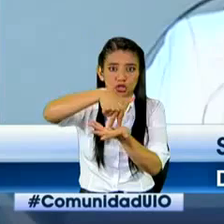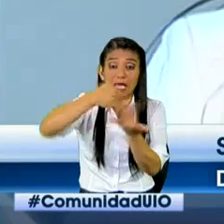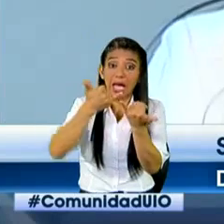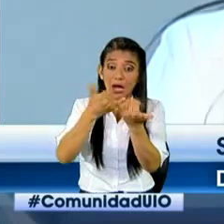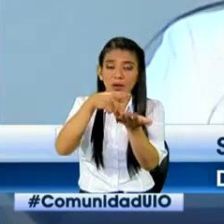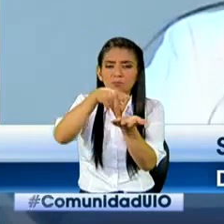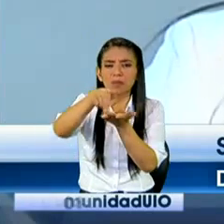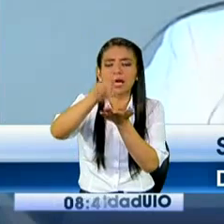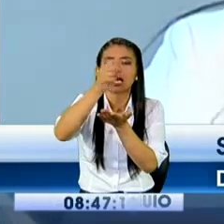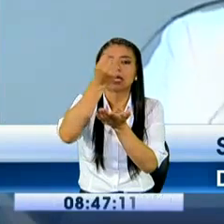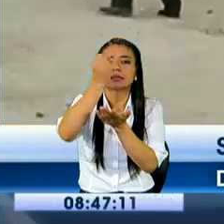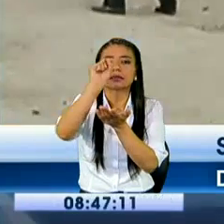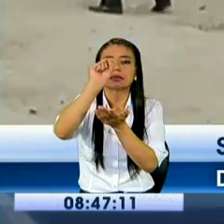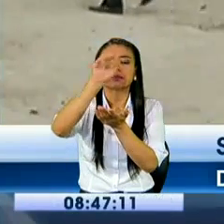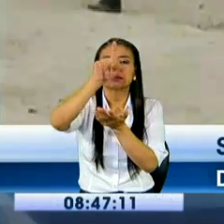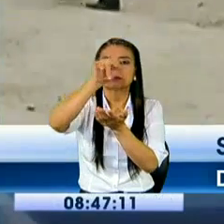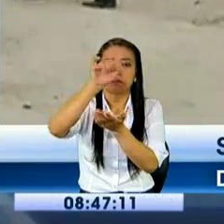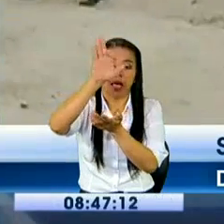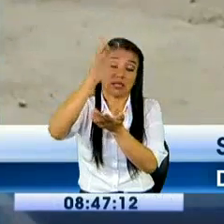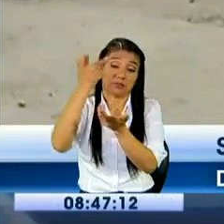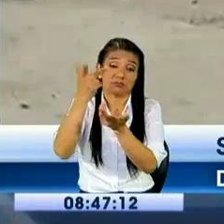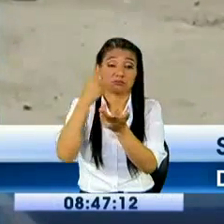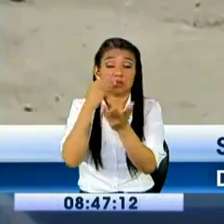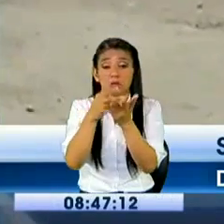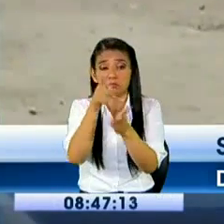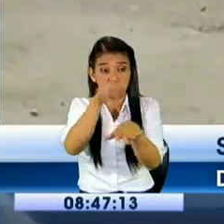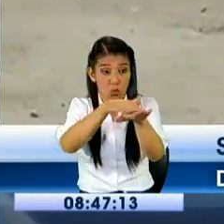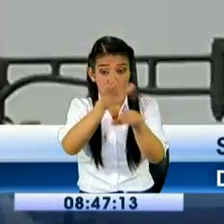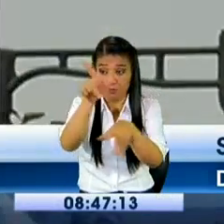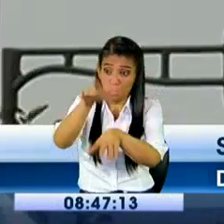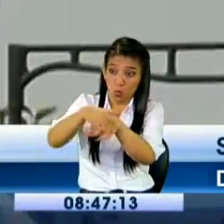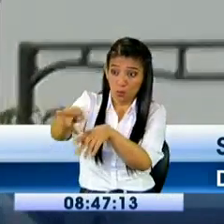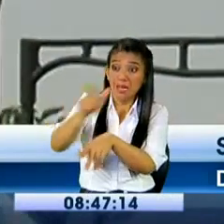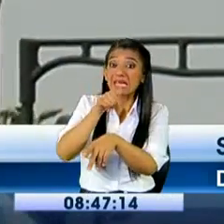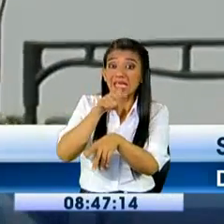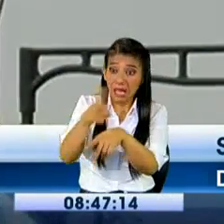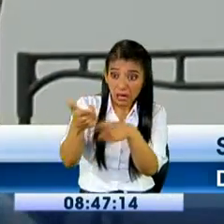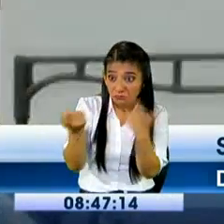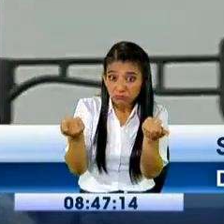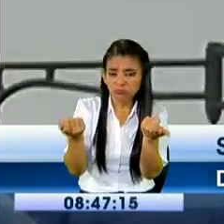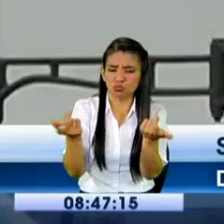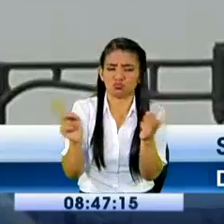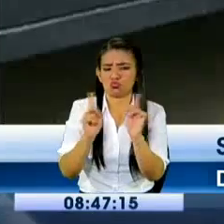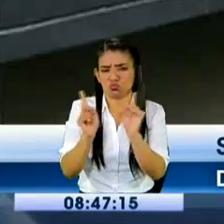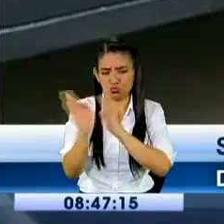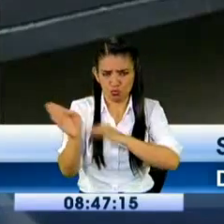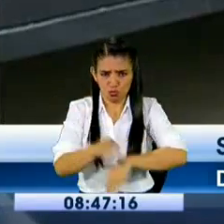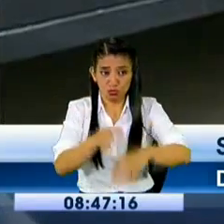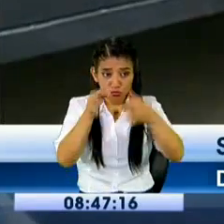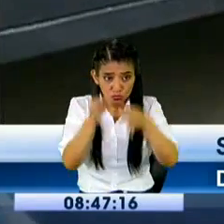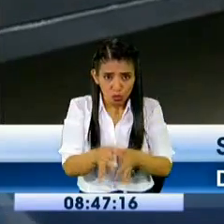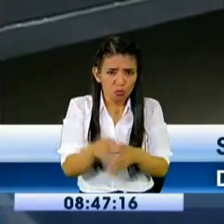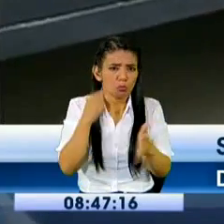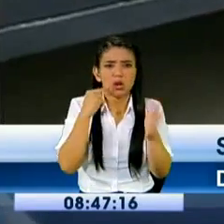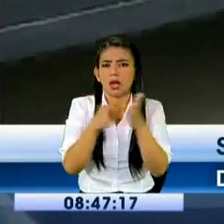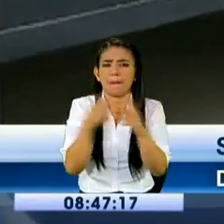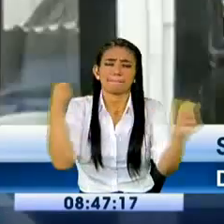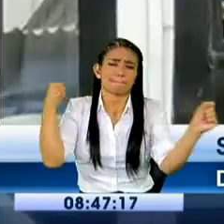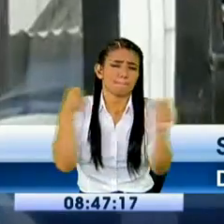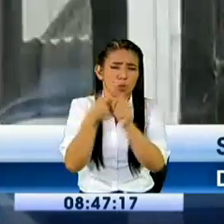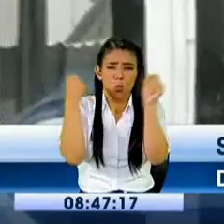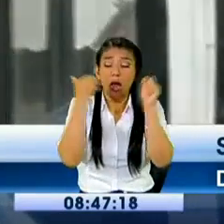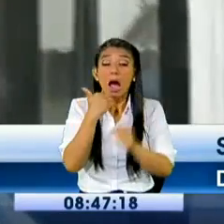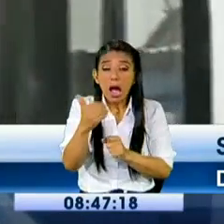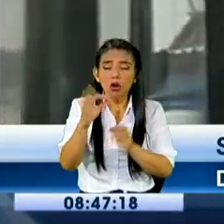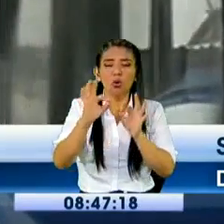Pago de Accidente de Tránsito, no ve quién tuvo la culpa o quién no. Simplemente en el momento que se suscita, como usted bien lo